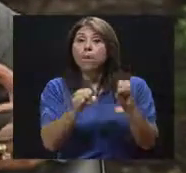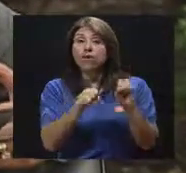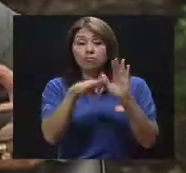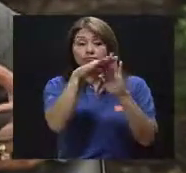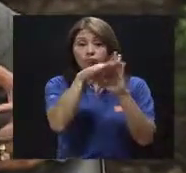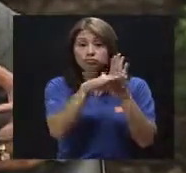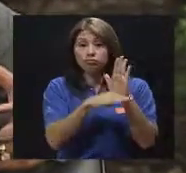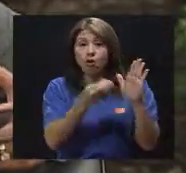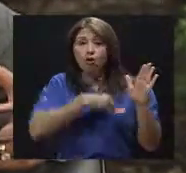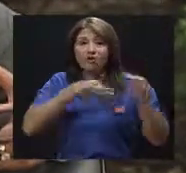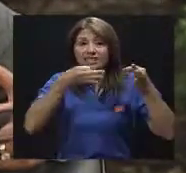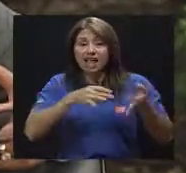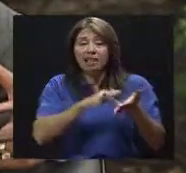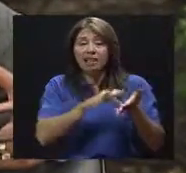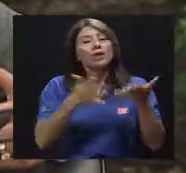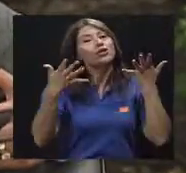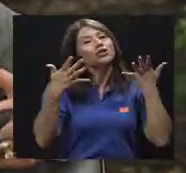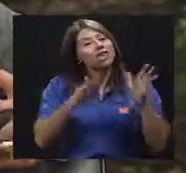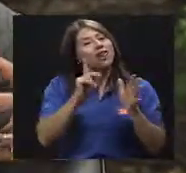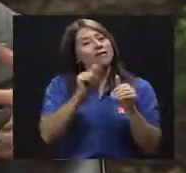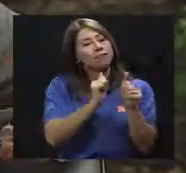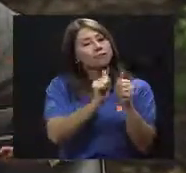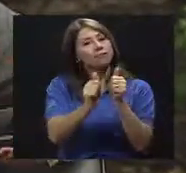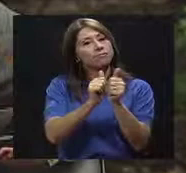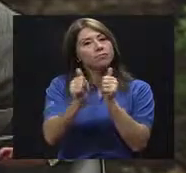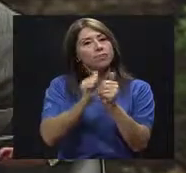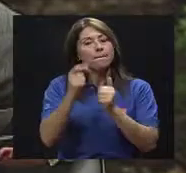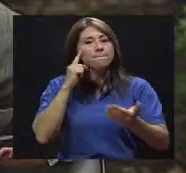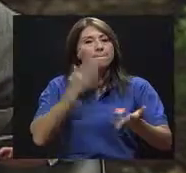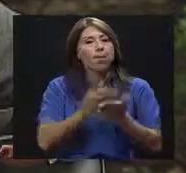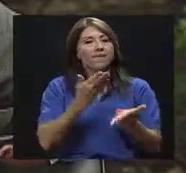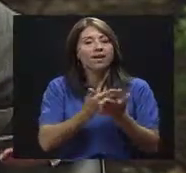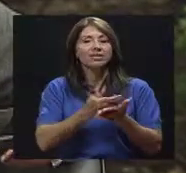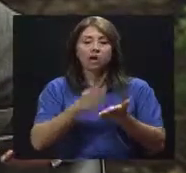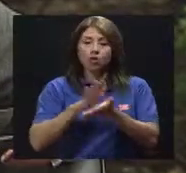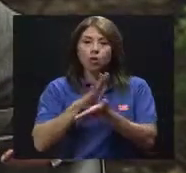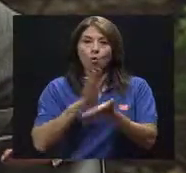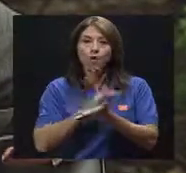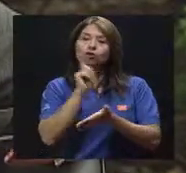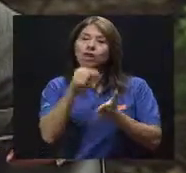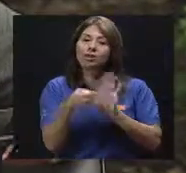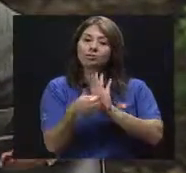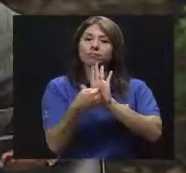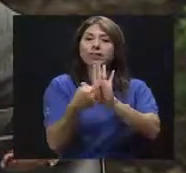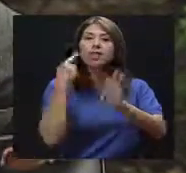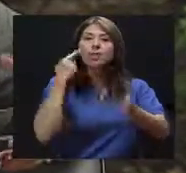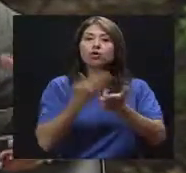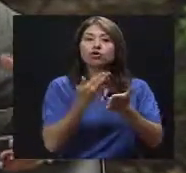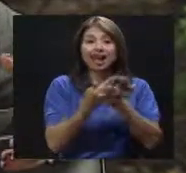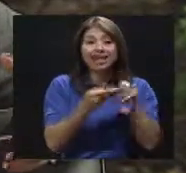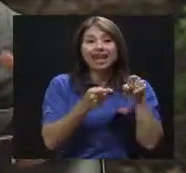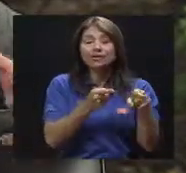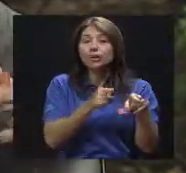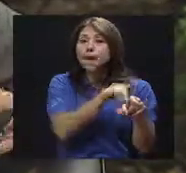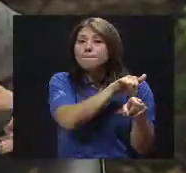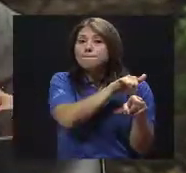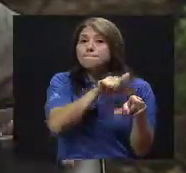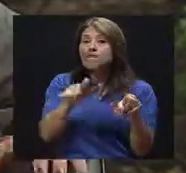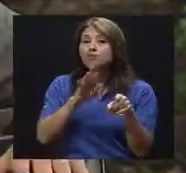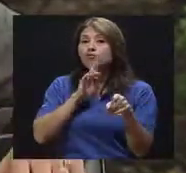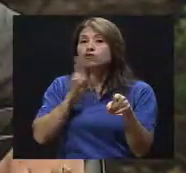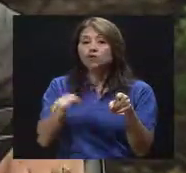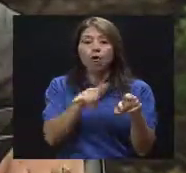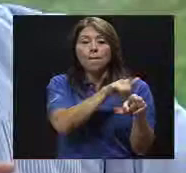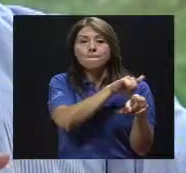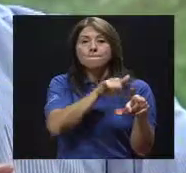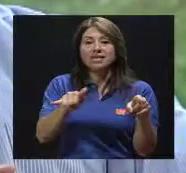pasar por una serie de pruebas y una serie de documentos que tienen que presentar para demostrar que va a tener el mismo efecto y la misma seguridad que el que salió